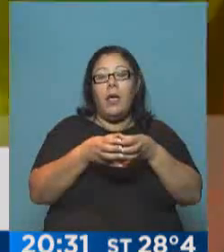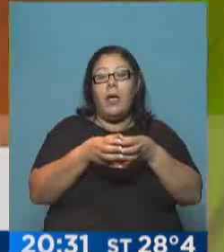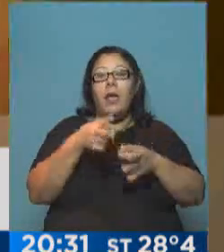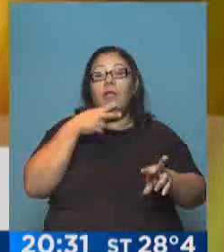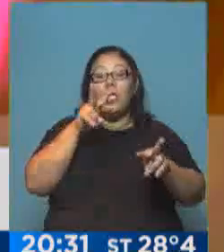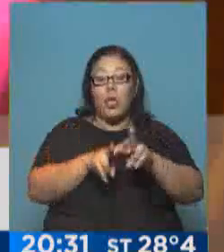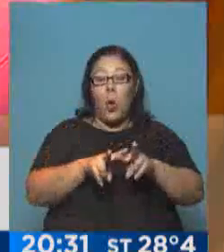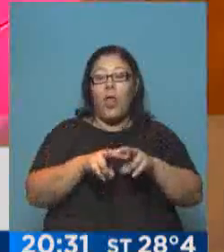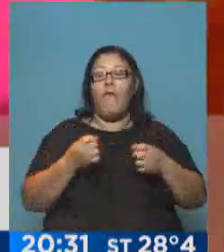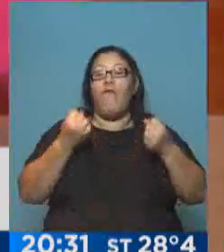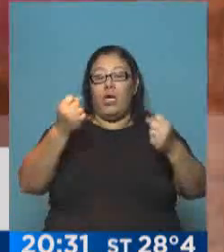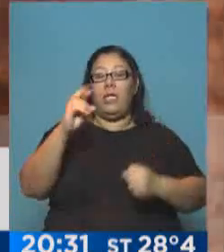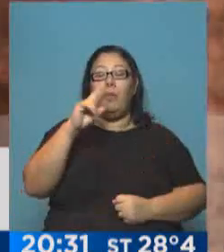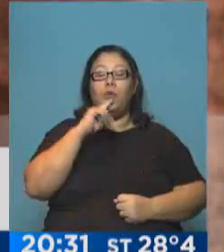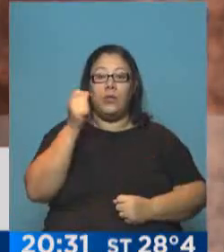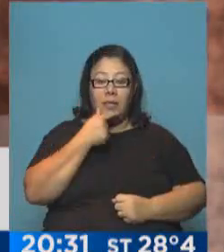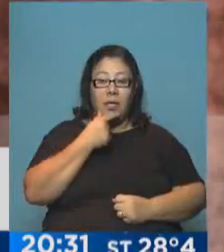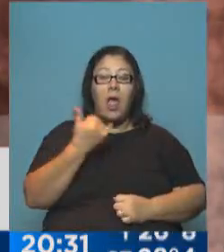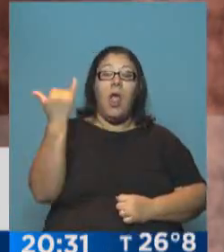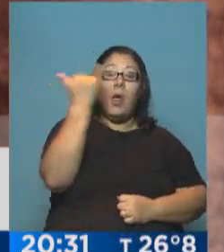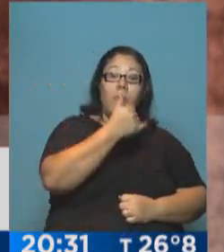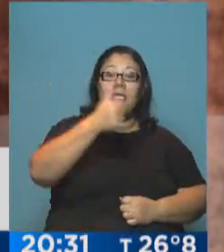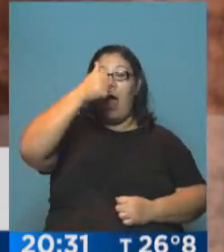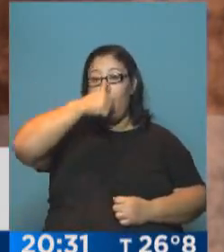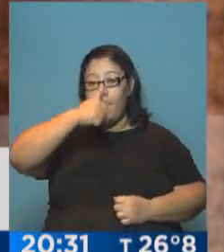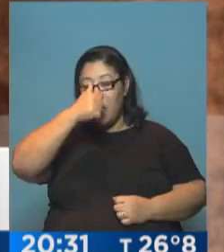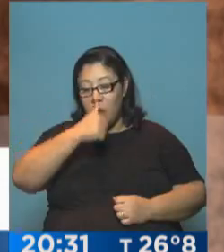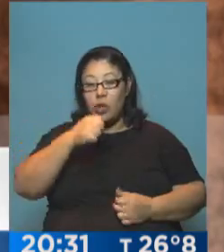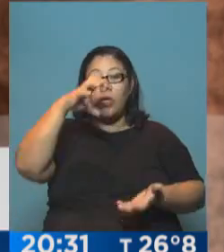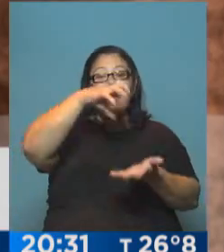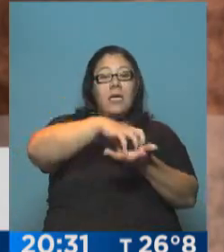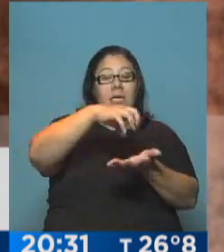Estamos haciendo funciones de jueves a domingo en el Centro Cultural Recoleta y tenemos las